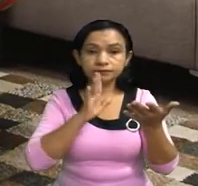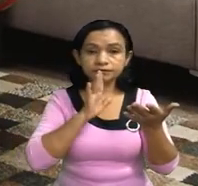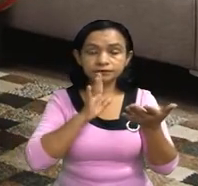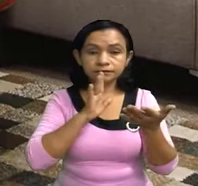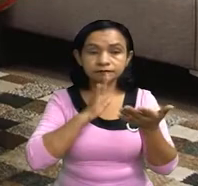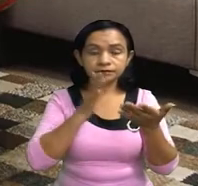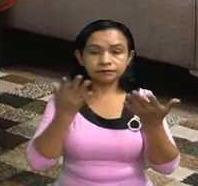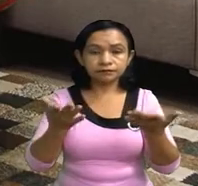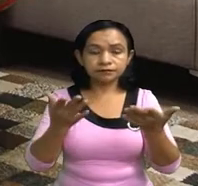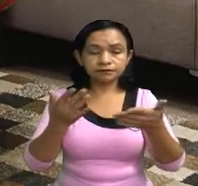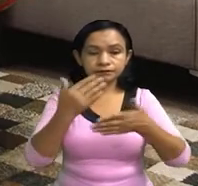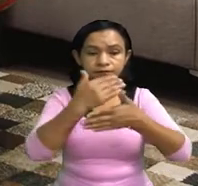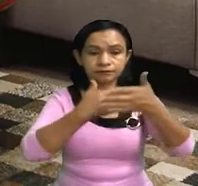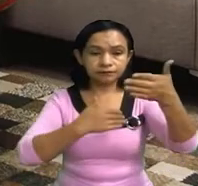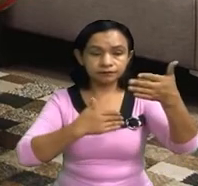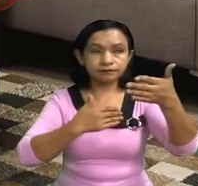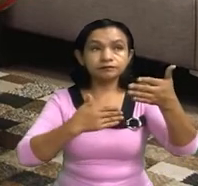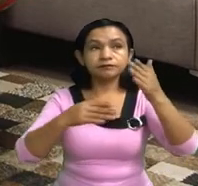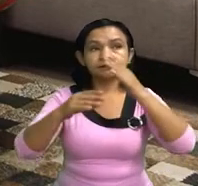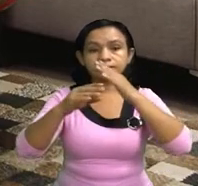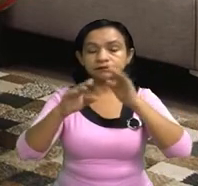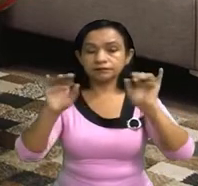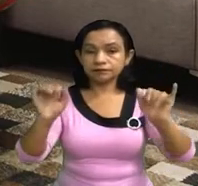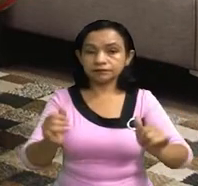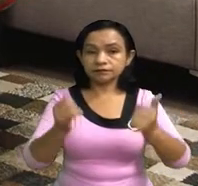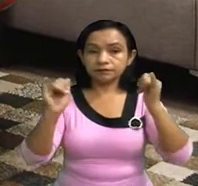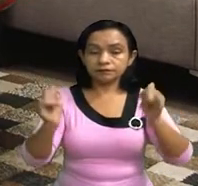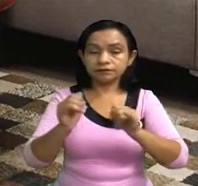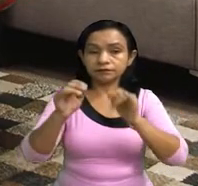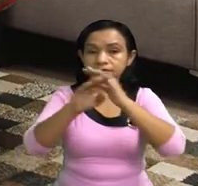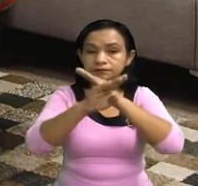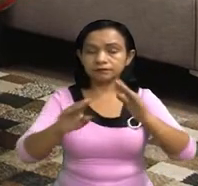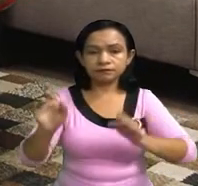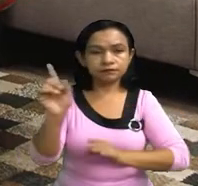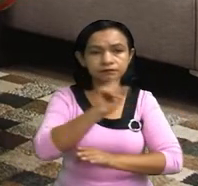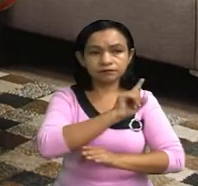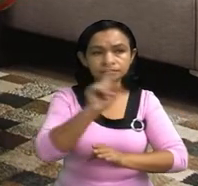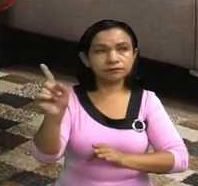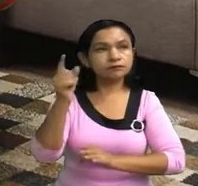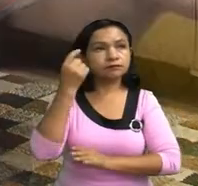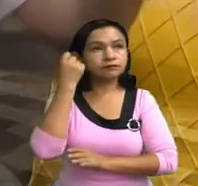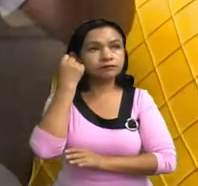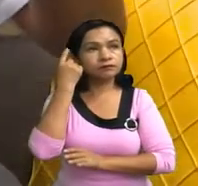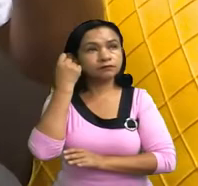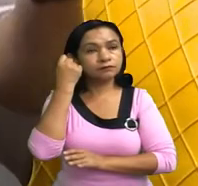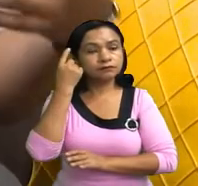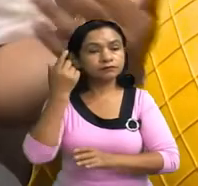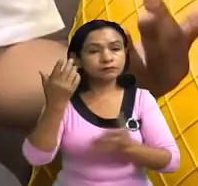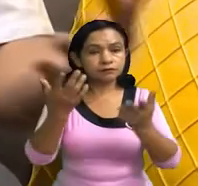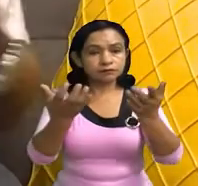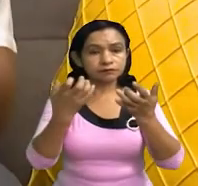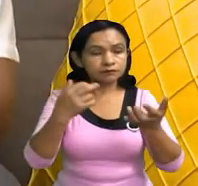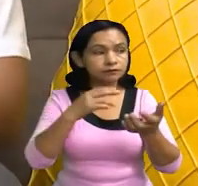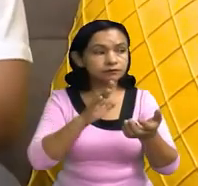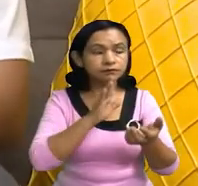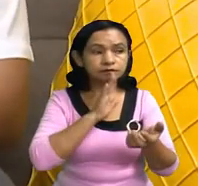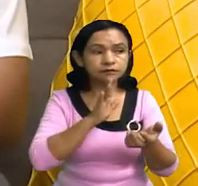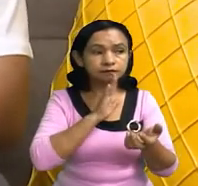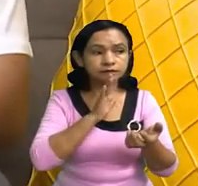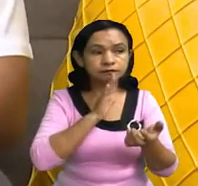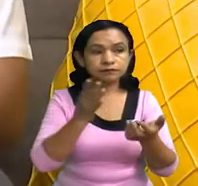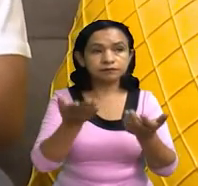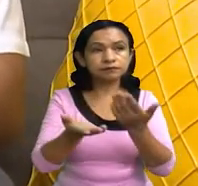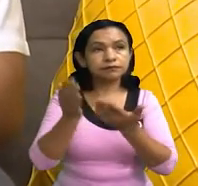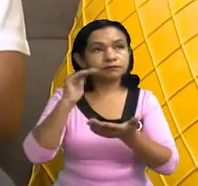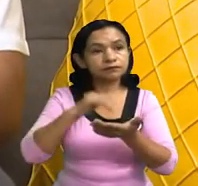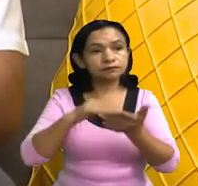bastante enérgica, con la paz no se juega, y entender las dimensiones de esto, y quisiera para contextualizar la recuperación